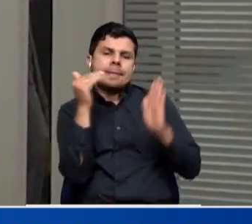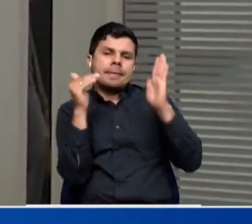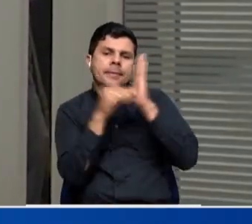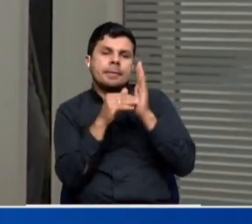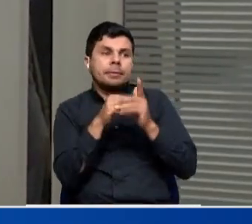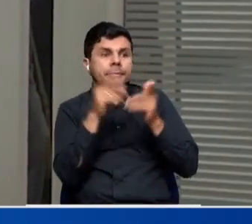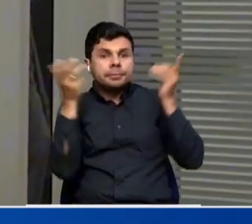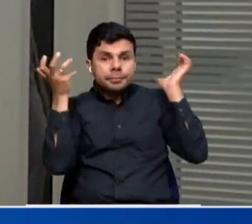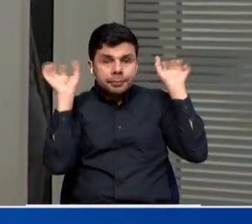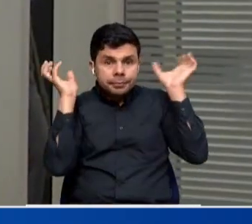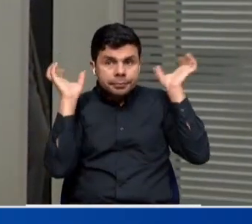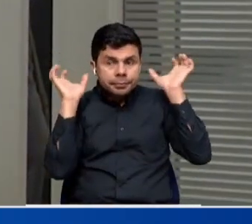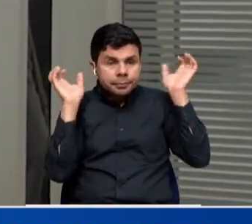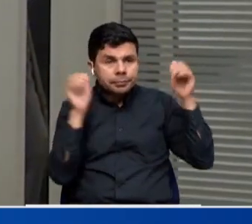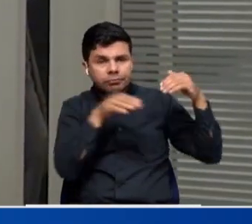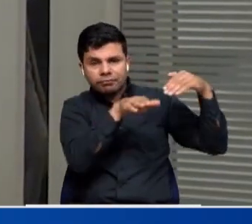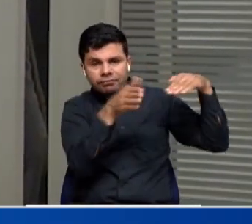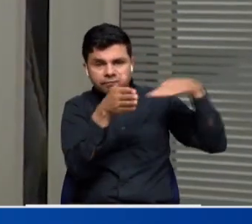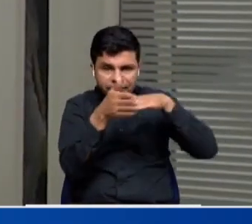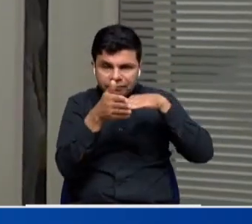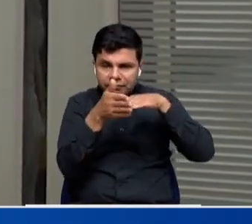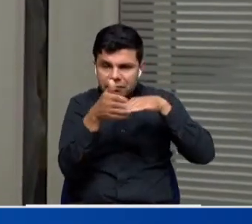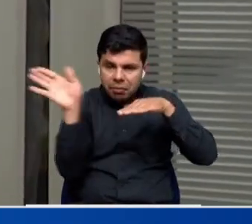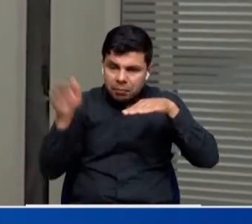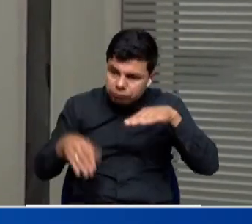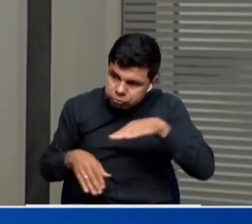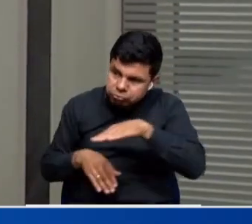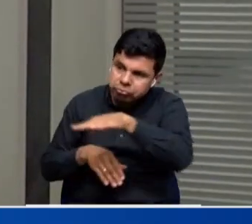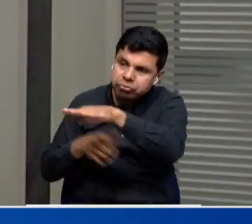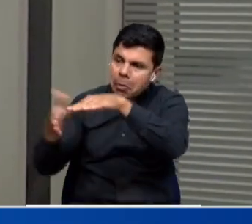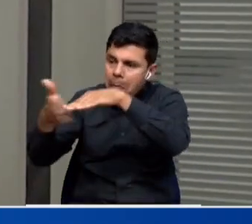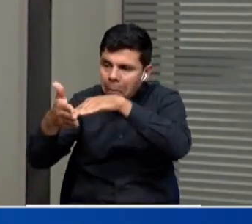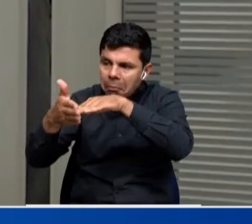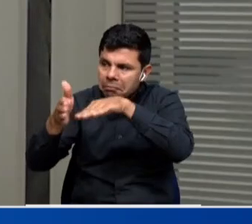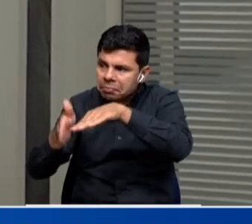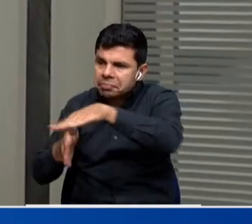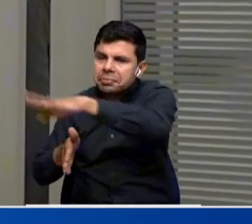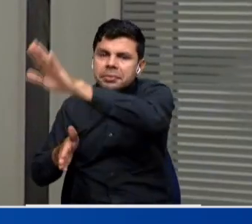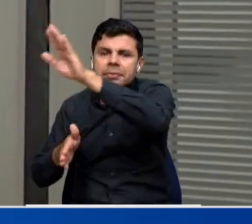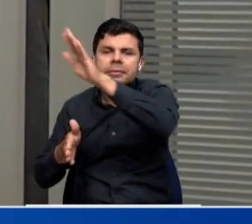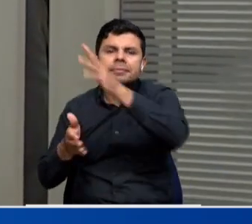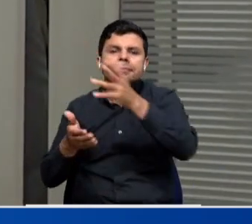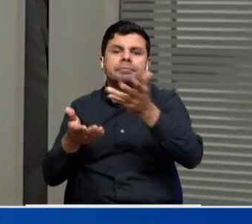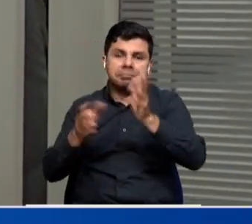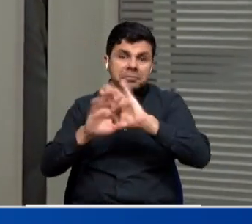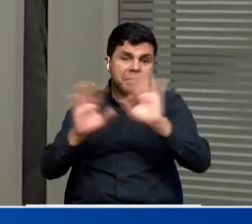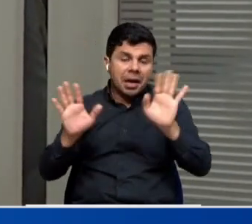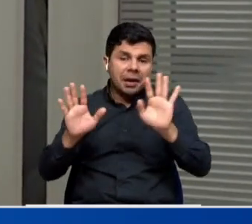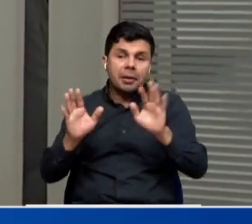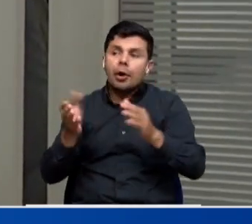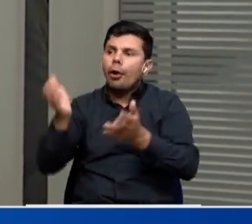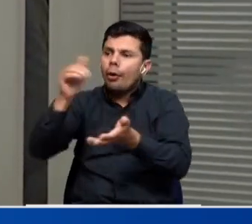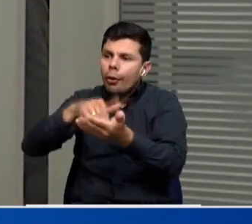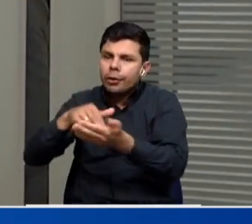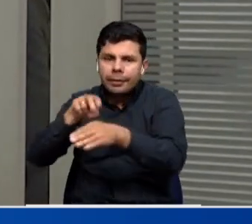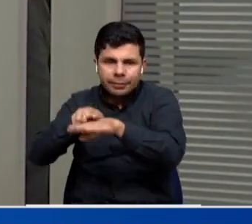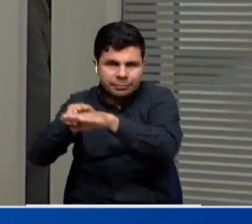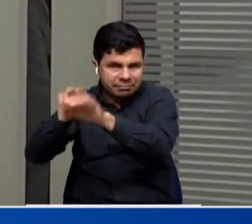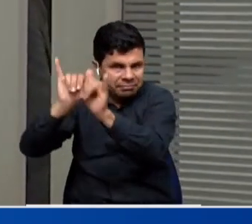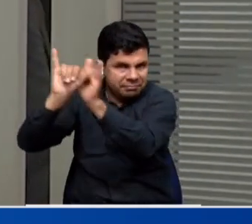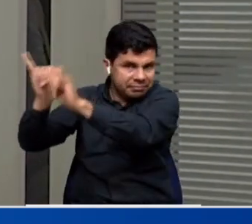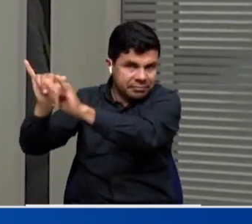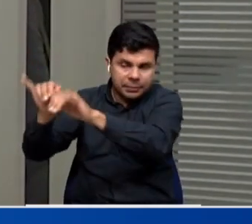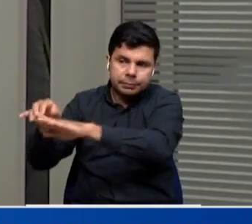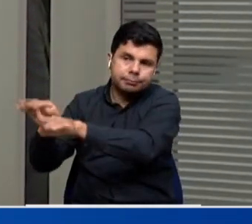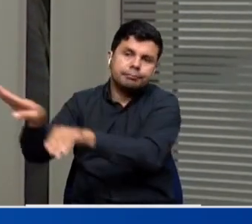logra pasar los retenes, desafortunadamente no tiene cómo regresar nuevamente a su base, pues